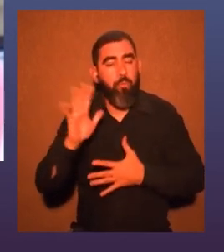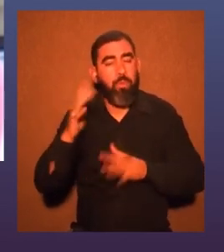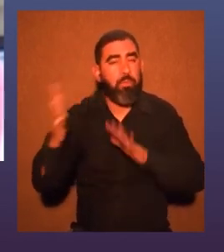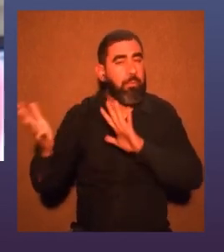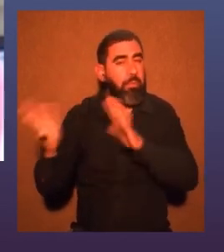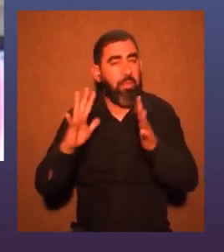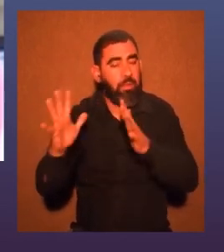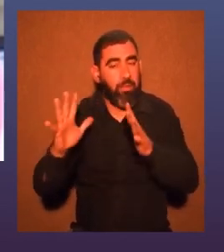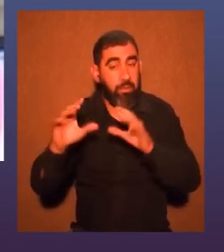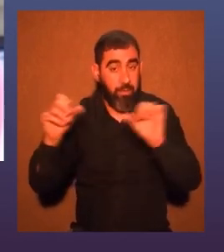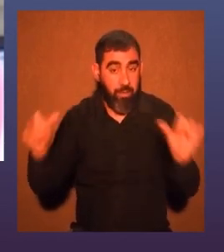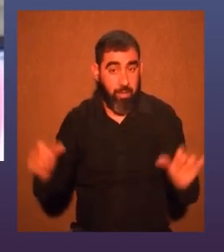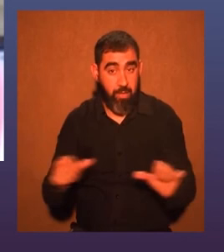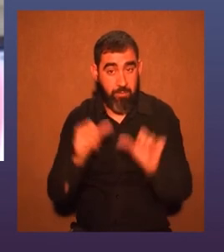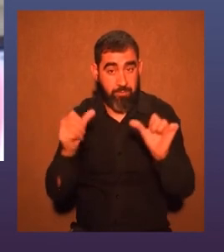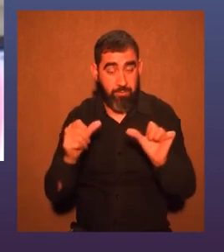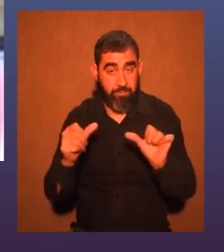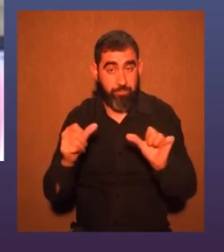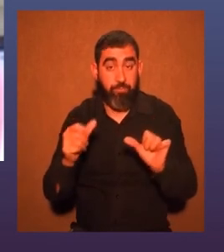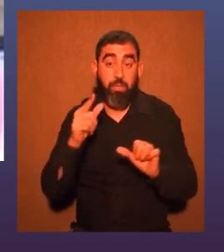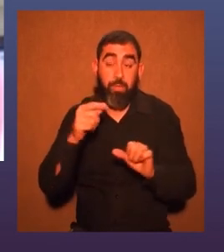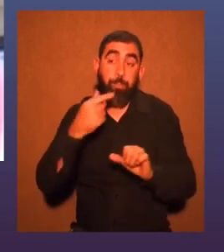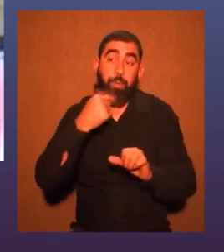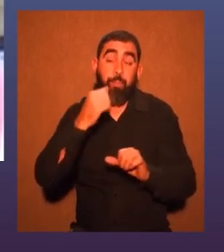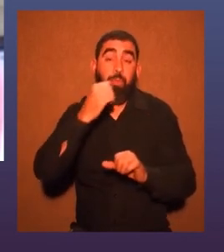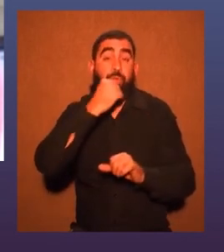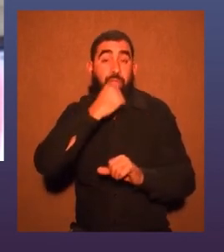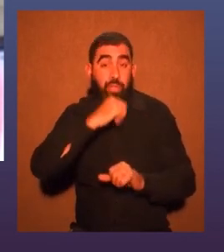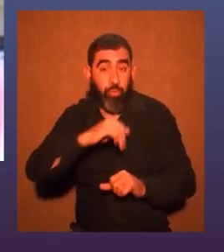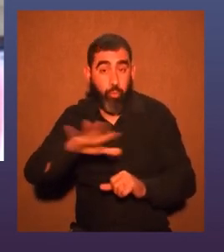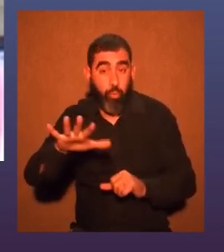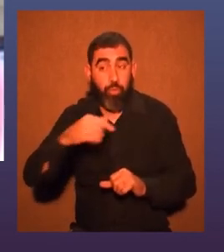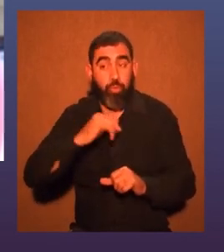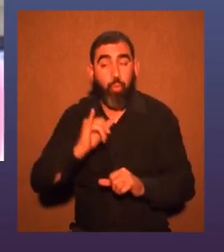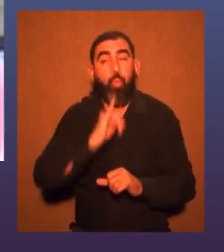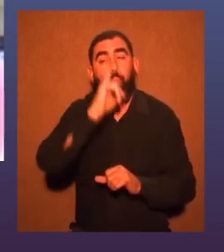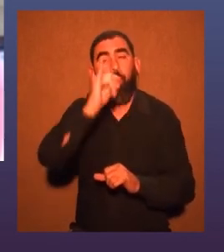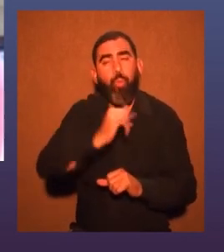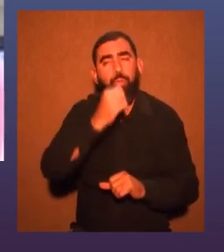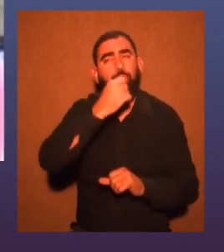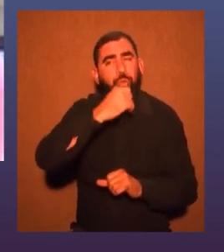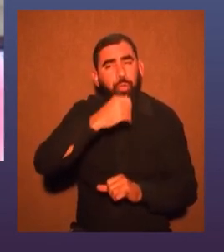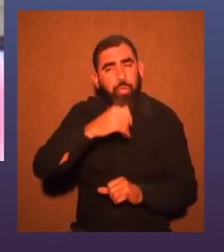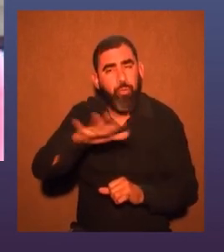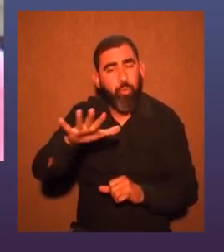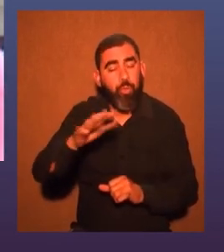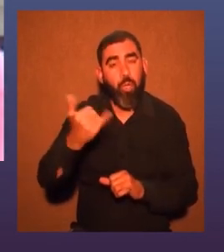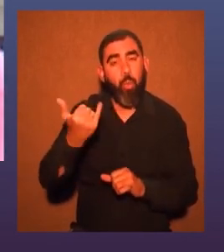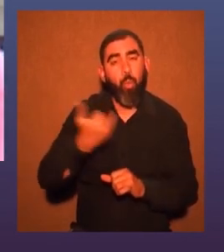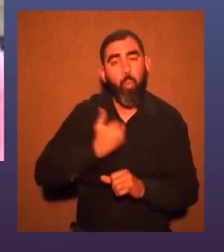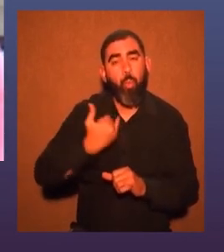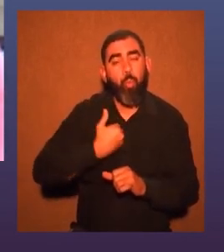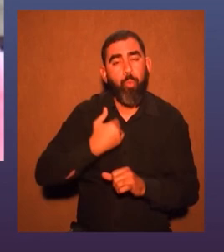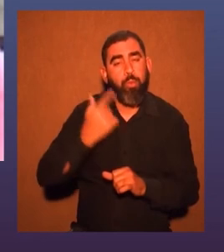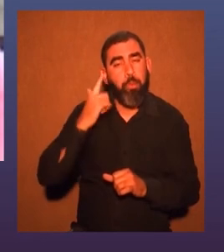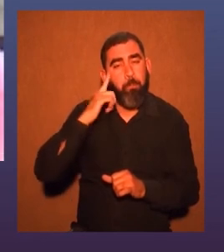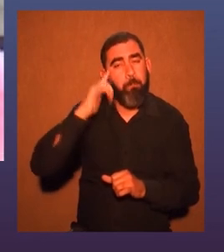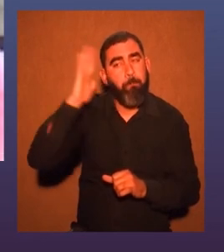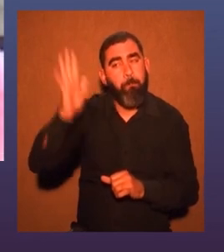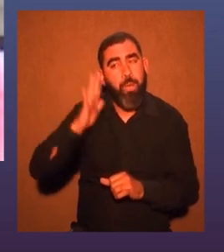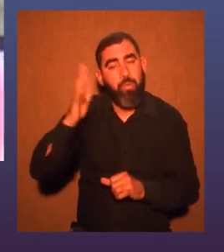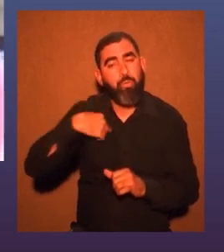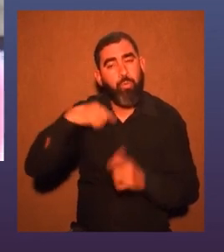¿no? Y si es una historia, digo, bueno, si cuento esta historia, ¿cómo la